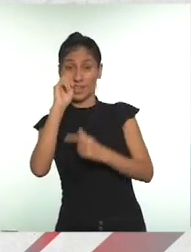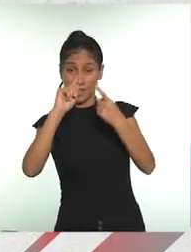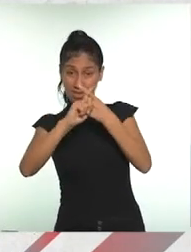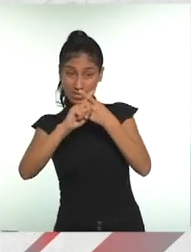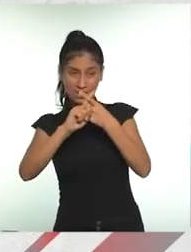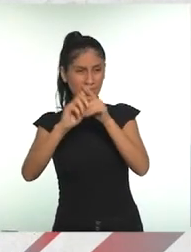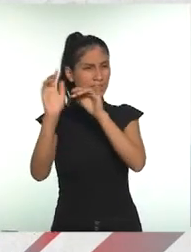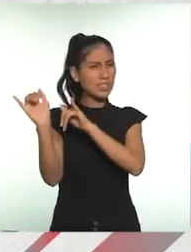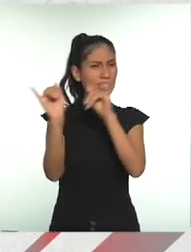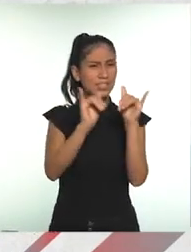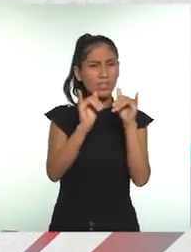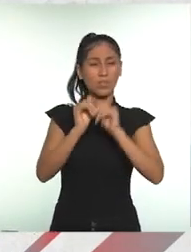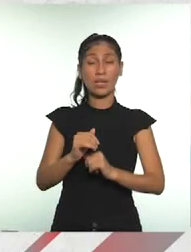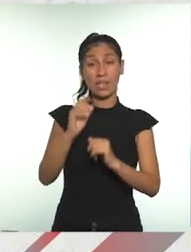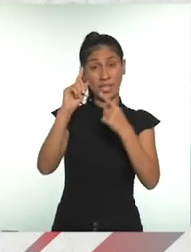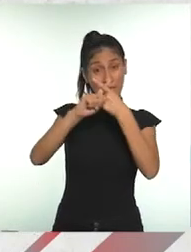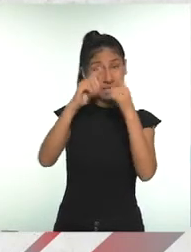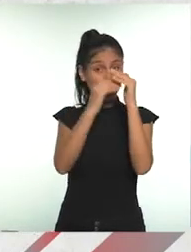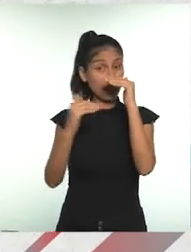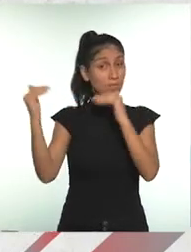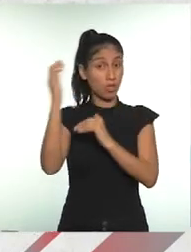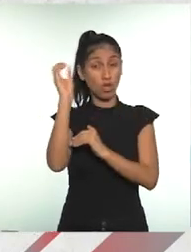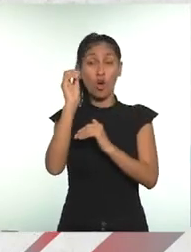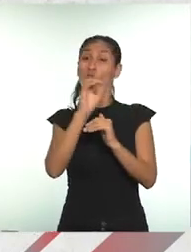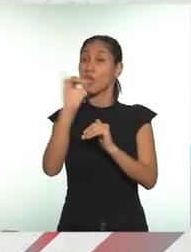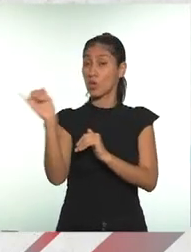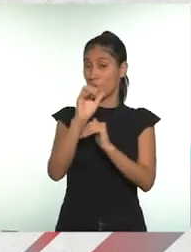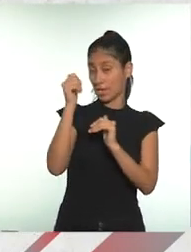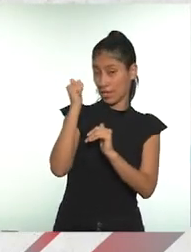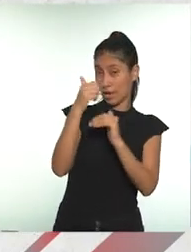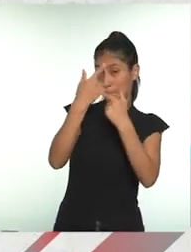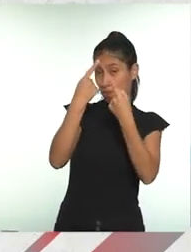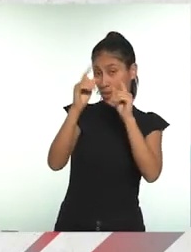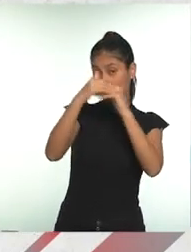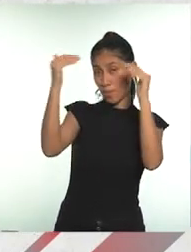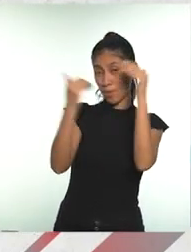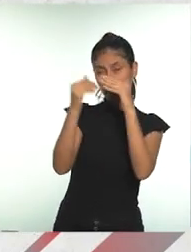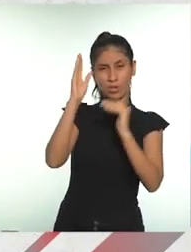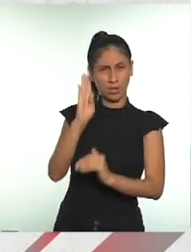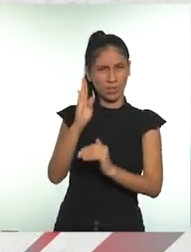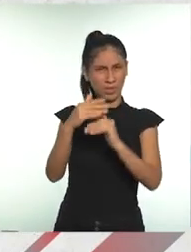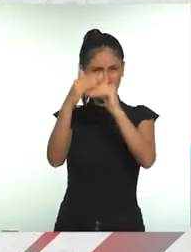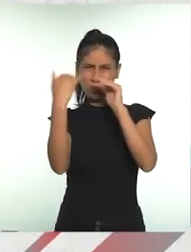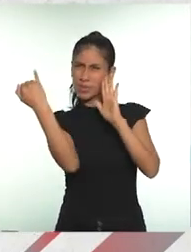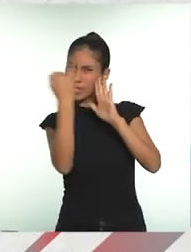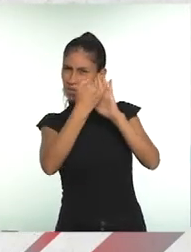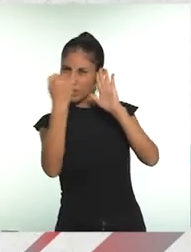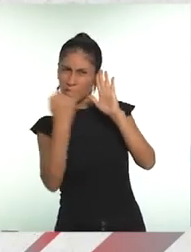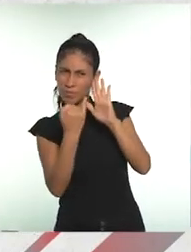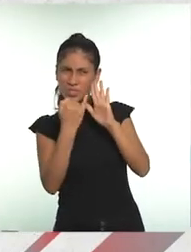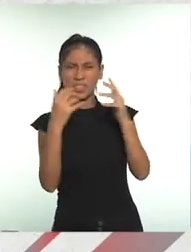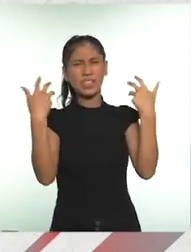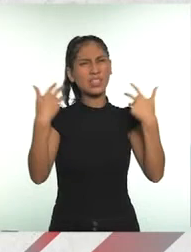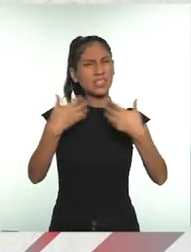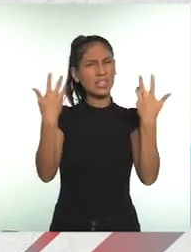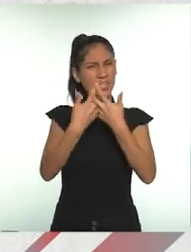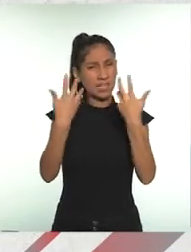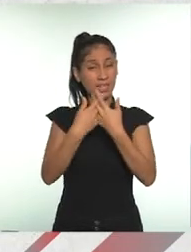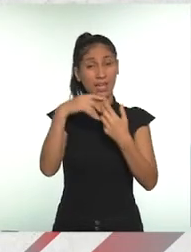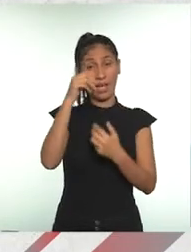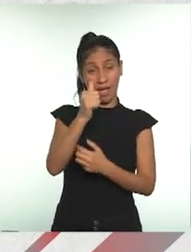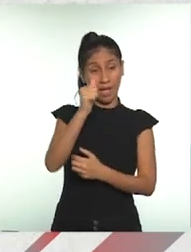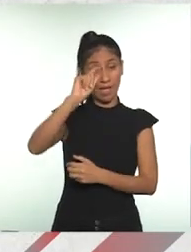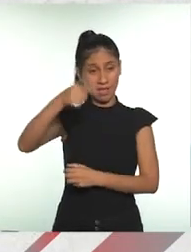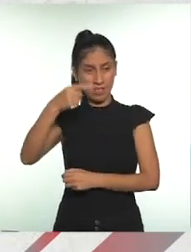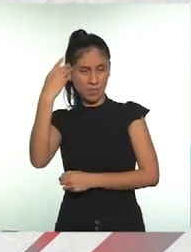reales, cumpliéndose que X es mayor o igual que A, pero menor que B. Y gráficamente se tendrían los